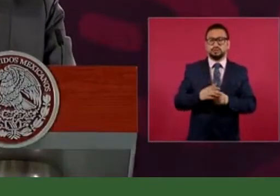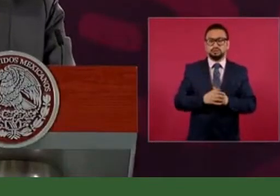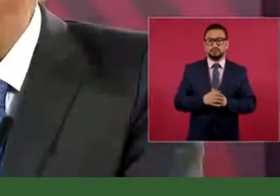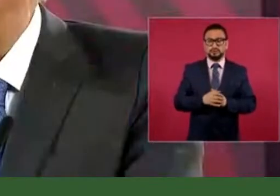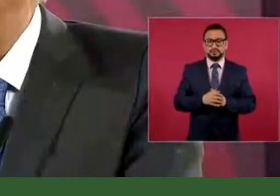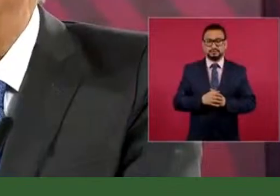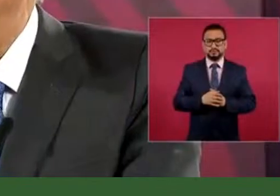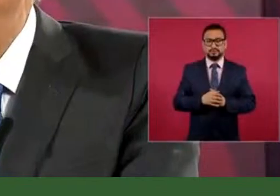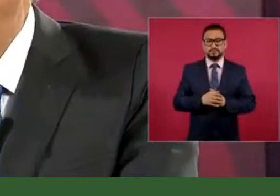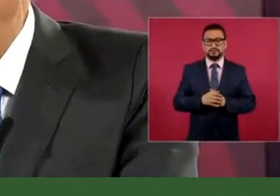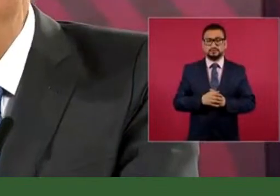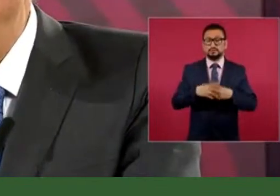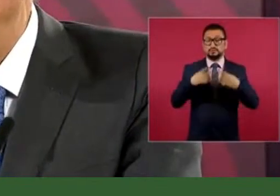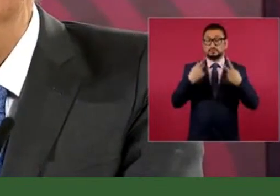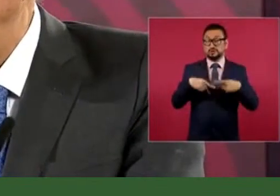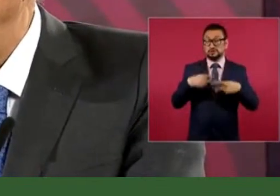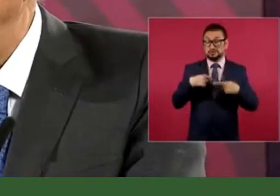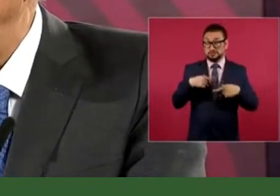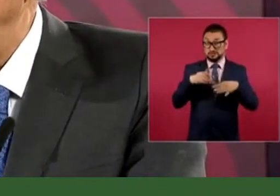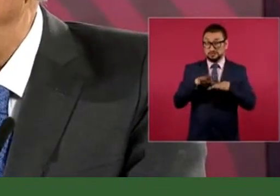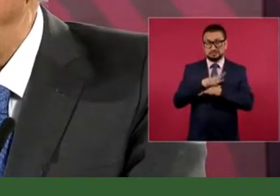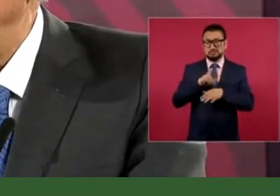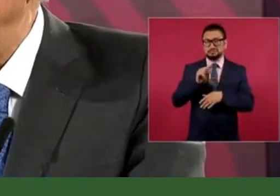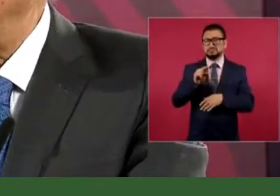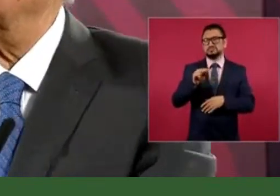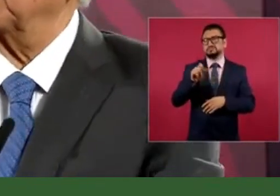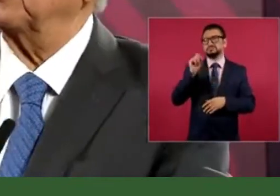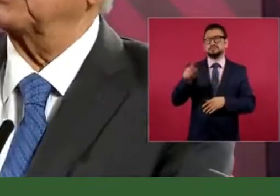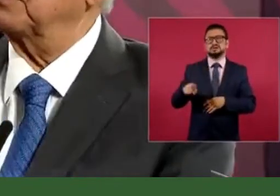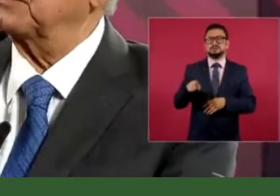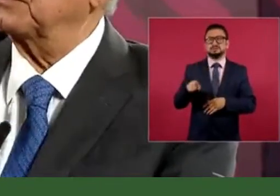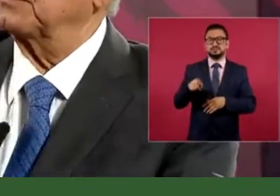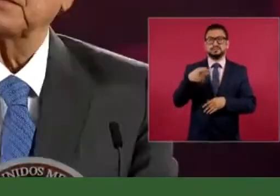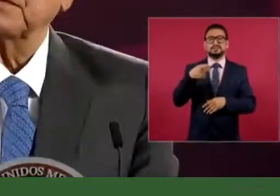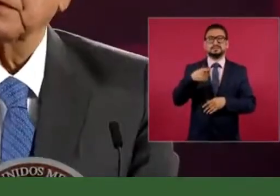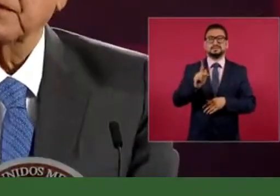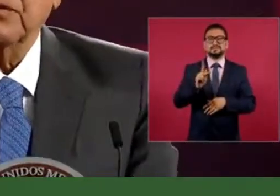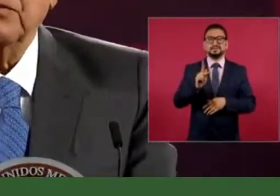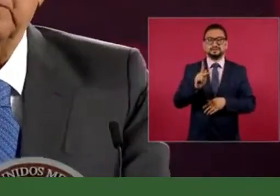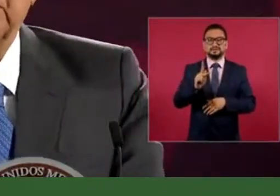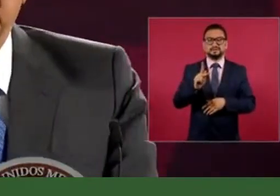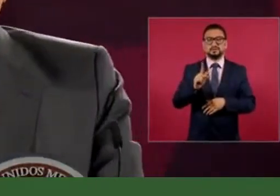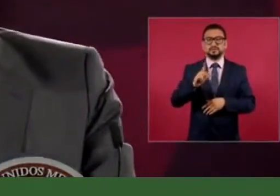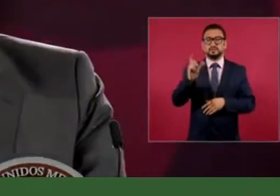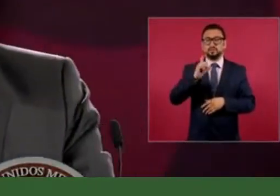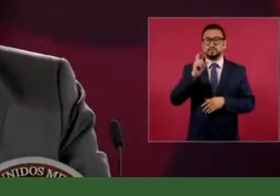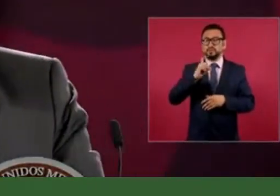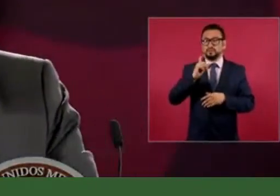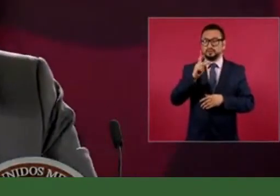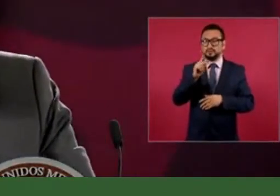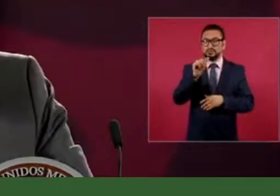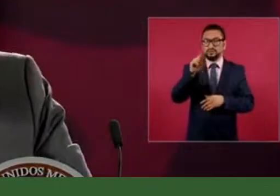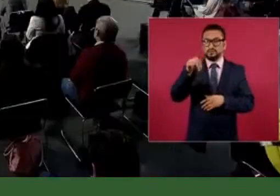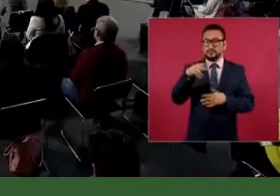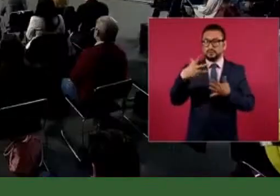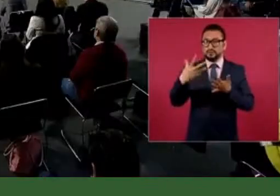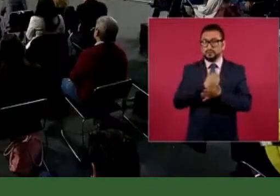ni siquiera de personajes. Pero cuando ganó el PAN la primera vez